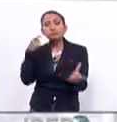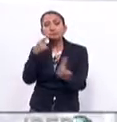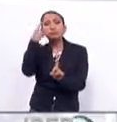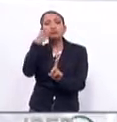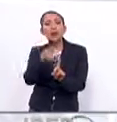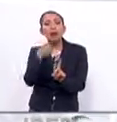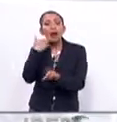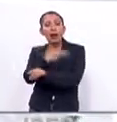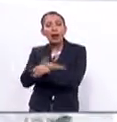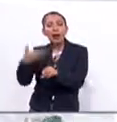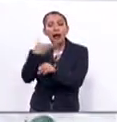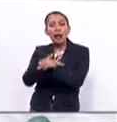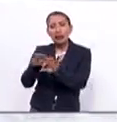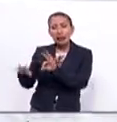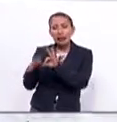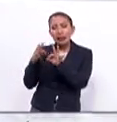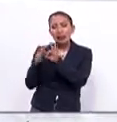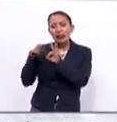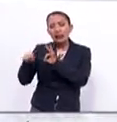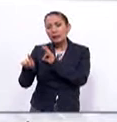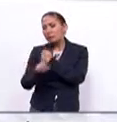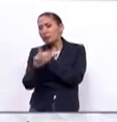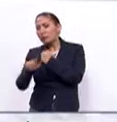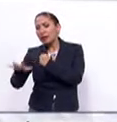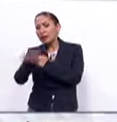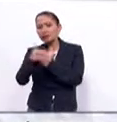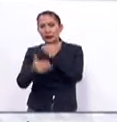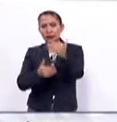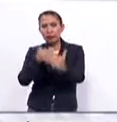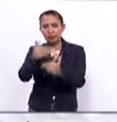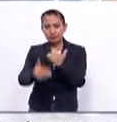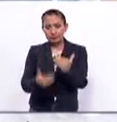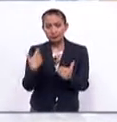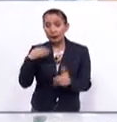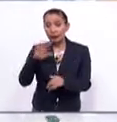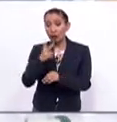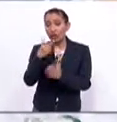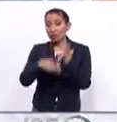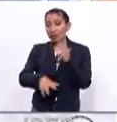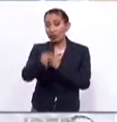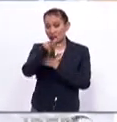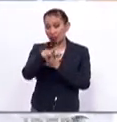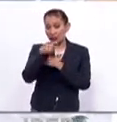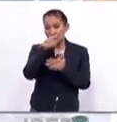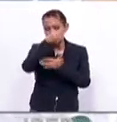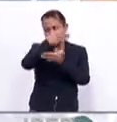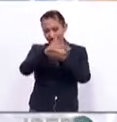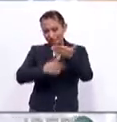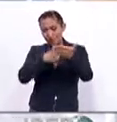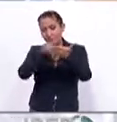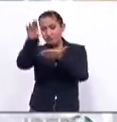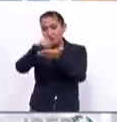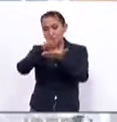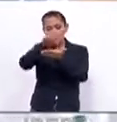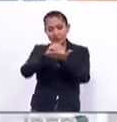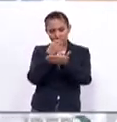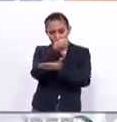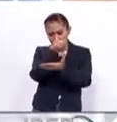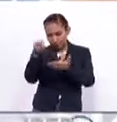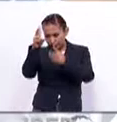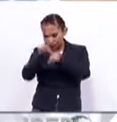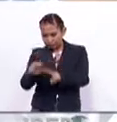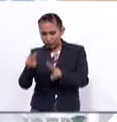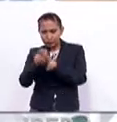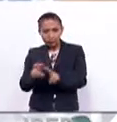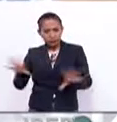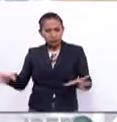objetivo de buscar soluciones concretas a los desafíos del desarrollo. La edición 2018 del informe recoge, sistematiza y